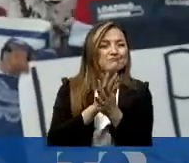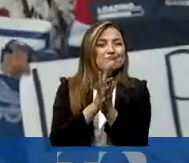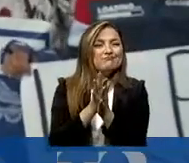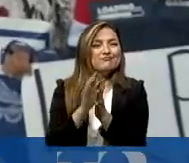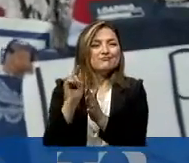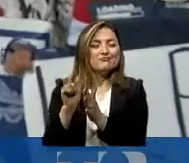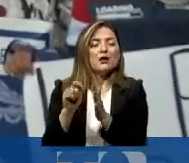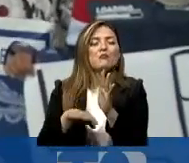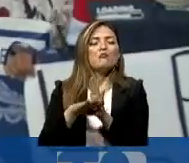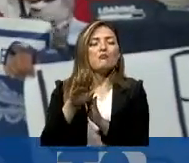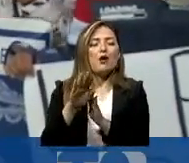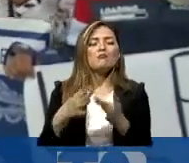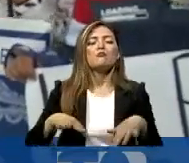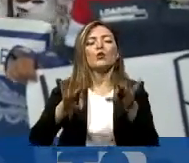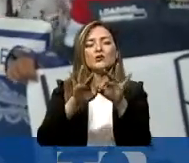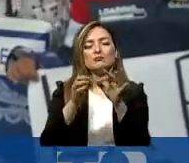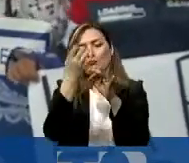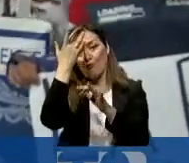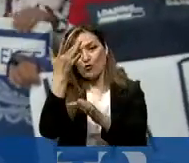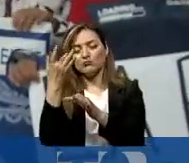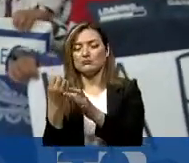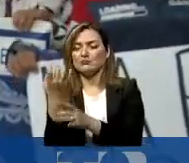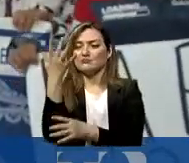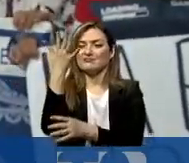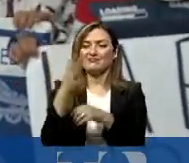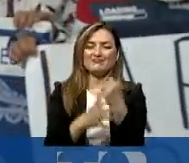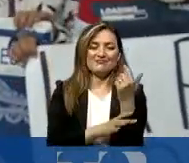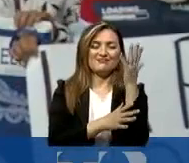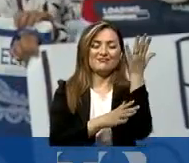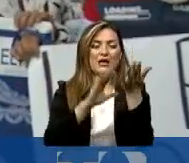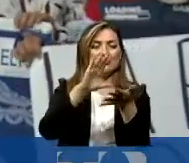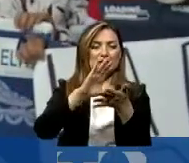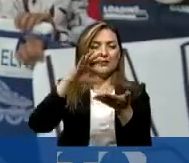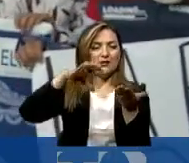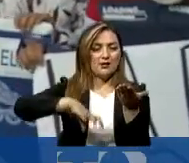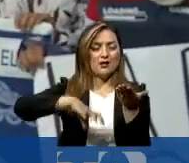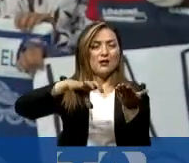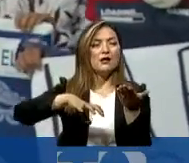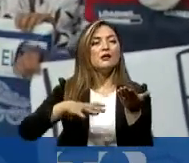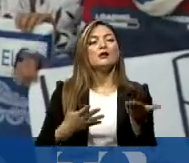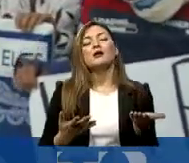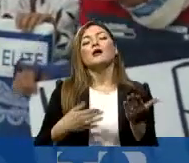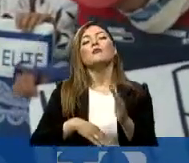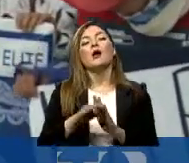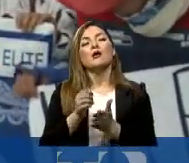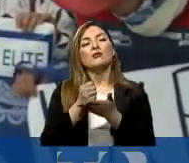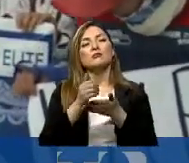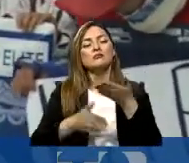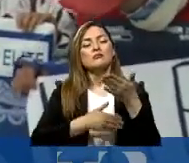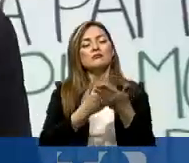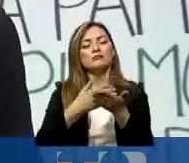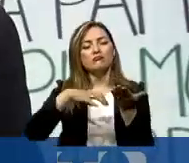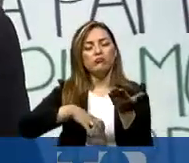de aquí de calderón porque no solamente sirve para el centro parroquial donde nosotros estamos radicados sino sirve para toda la